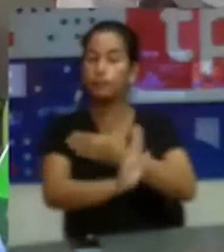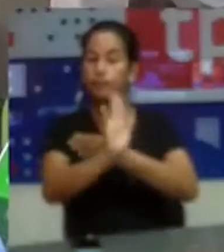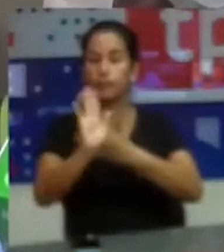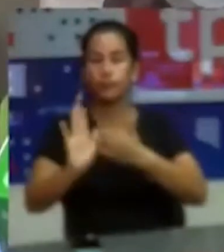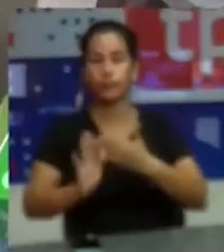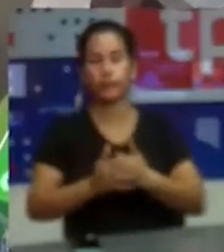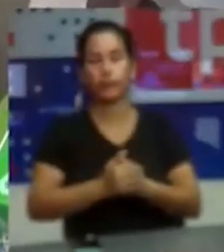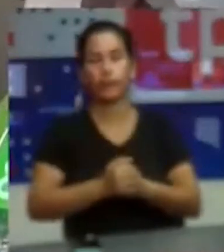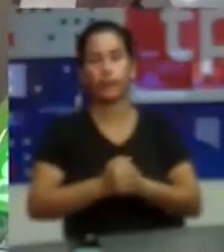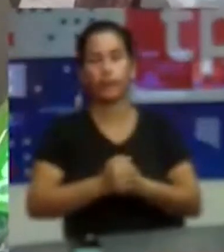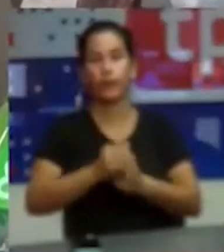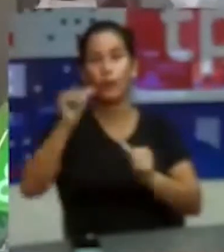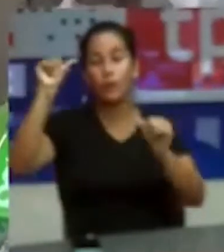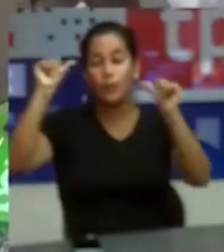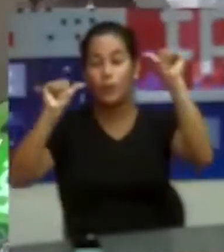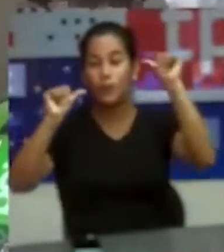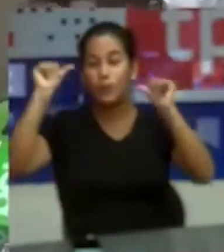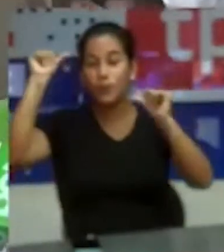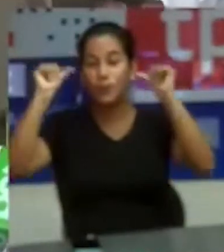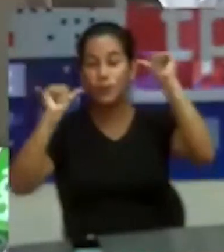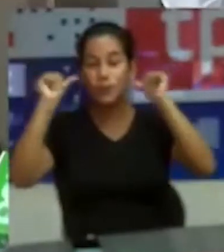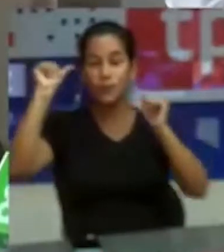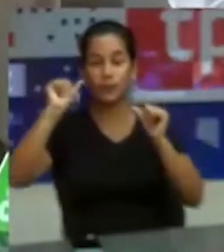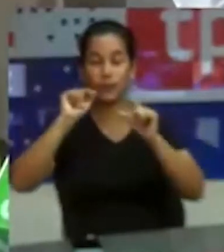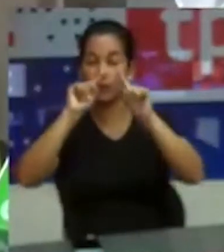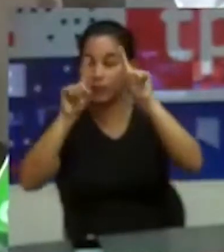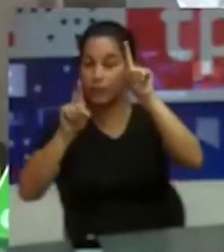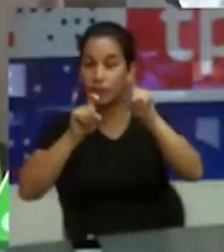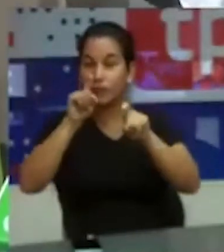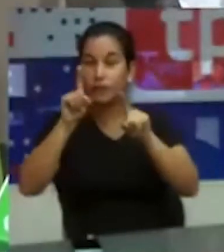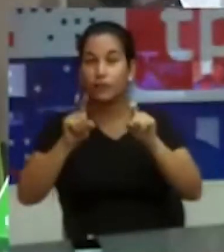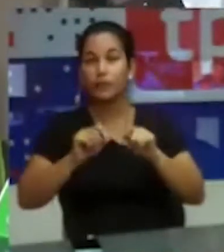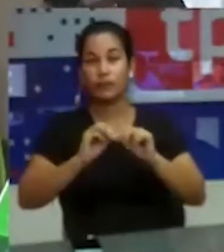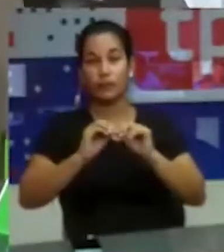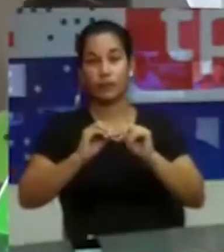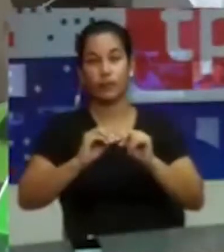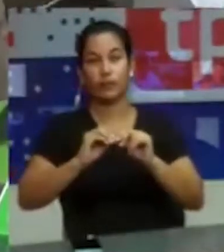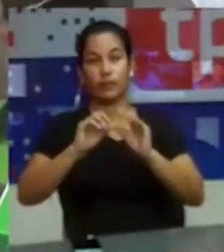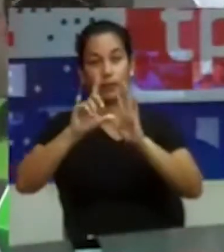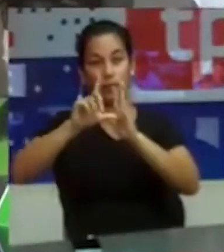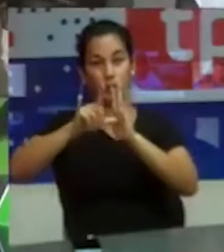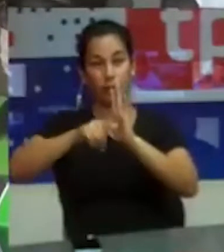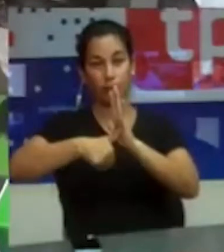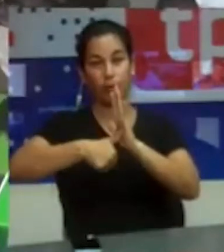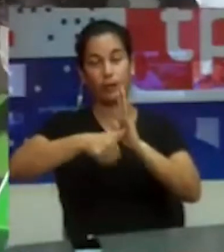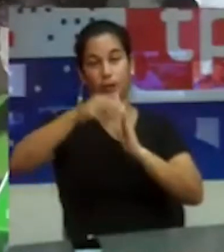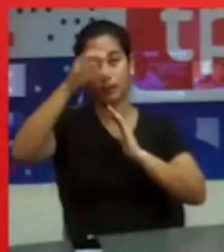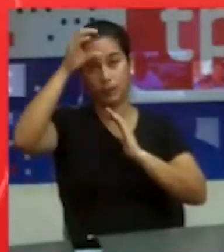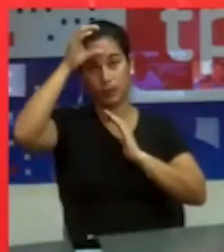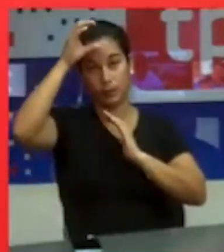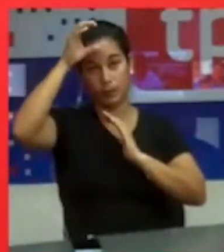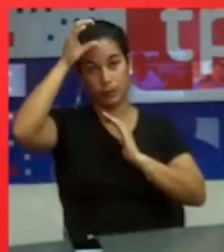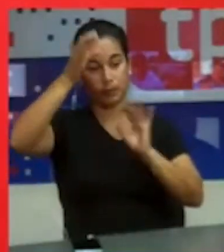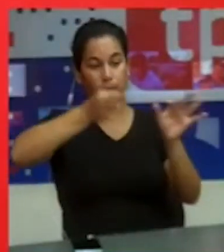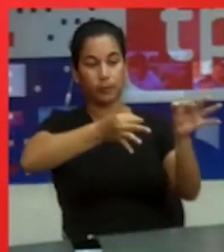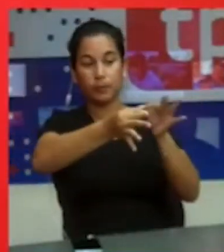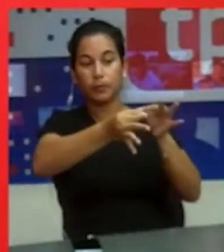Las dudas que tengan, así que vamos a llevar a varios puntos de la ciudad de Cobija en las próximas horas.